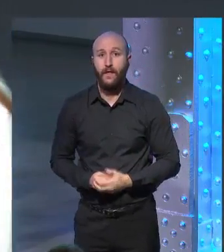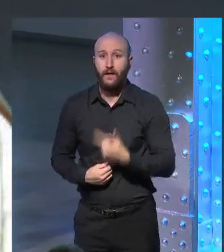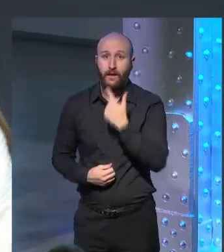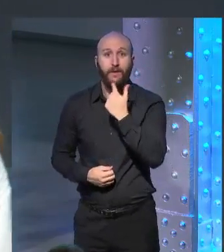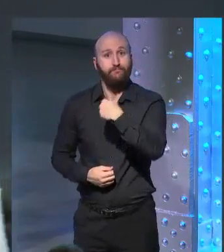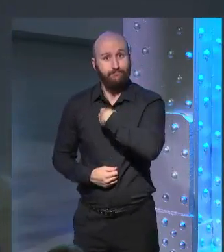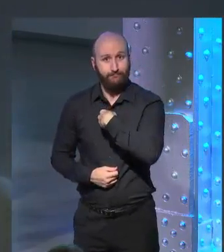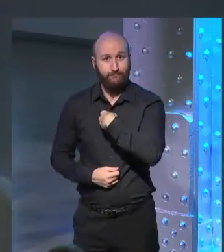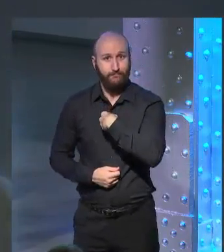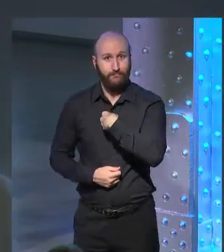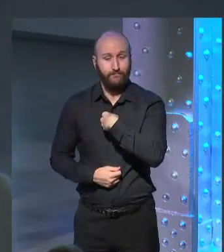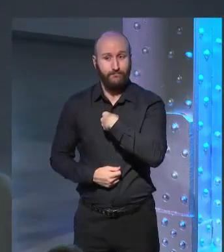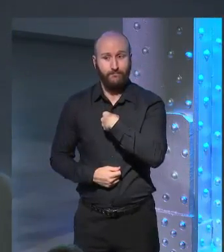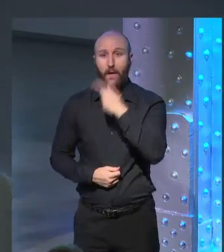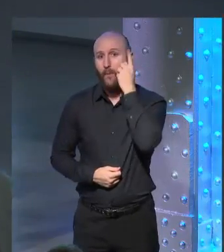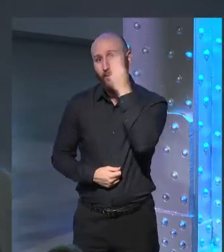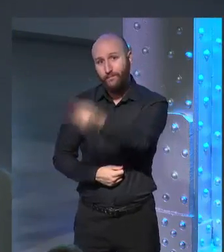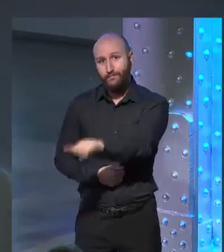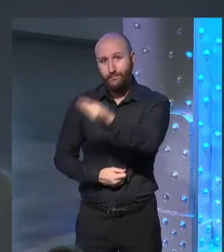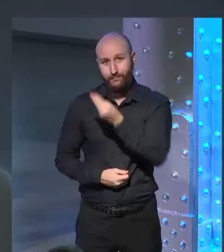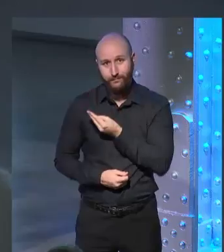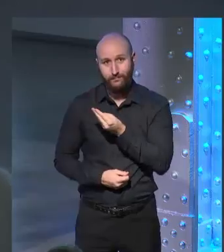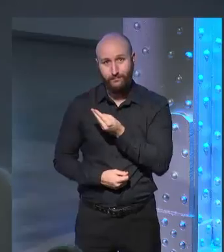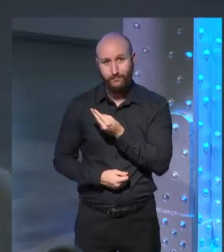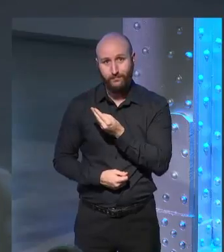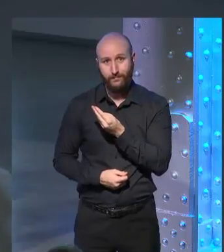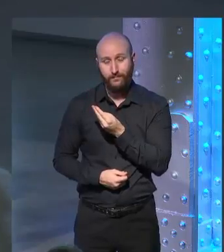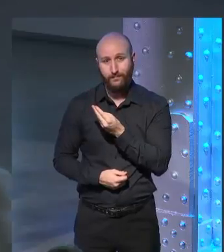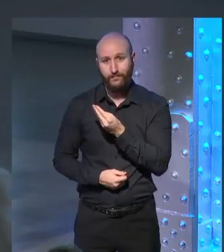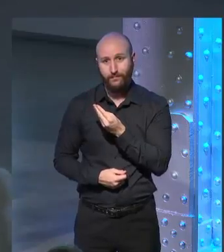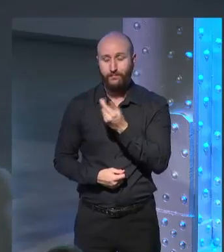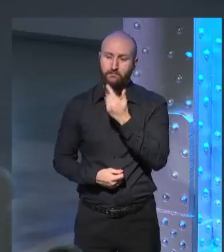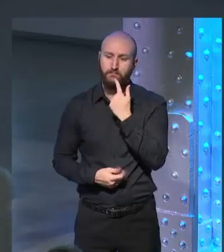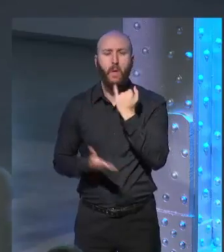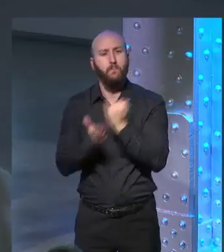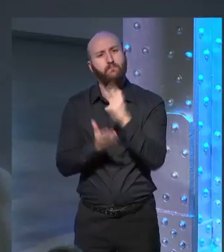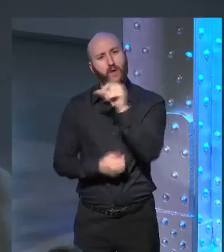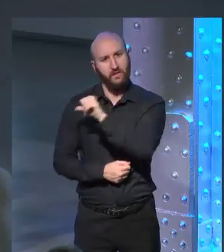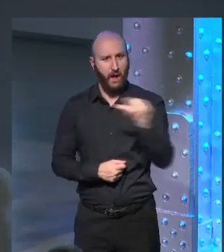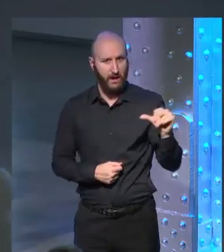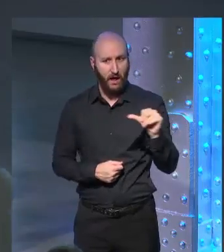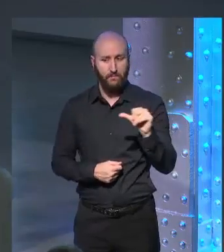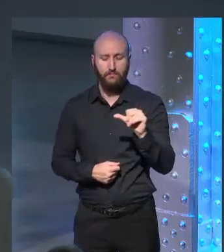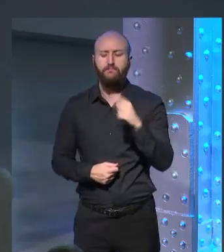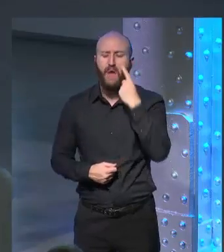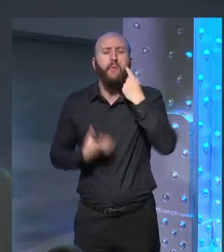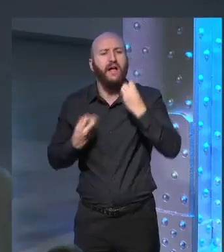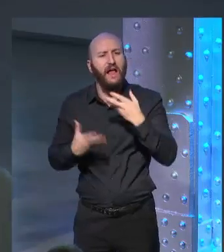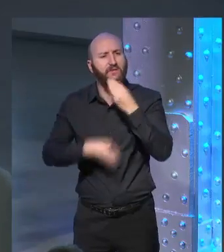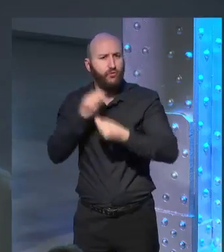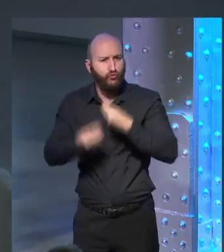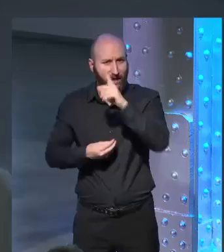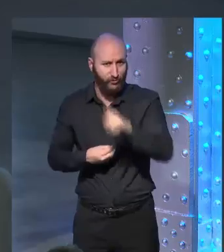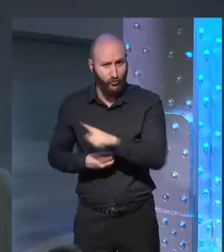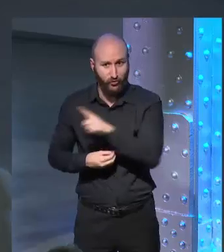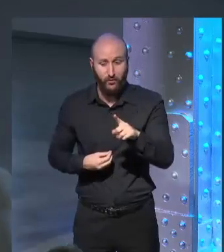Yo para tenerlo dije que iba a probar una semana a ver si sabía utilizarlo. Y si